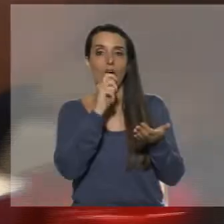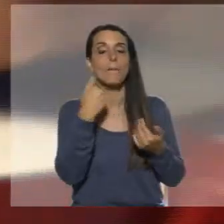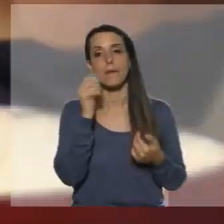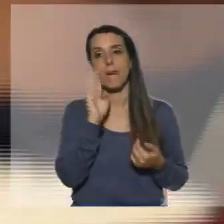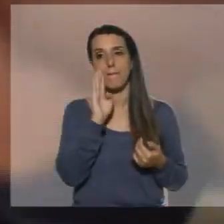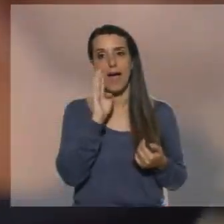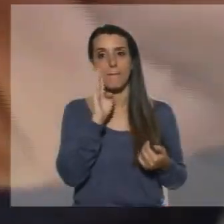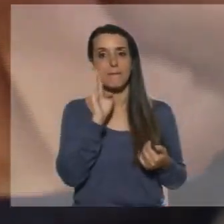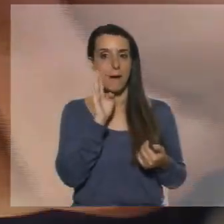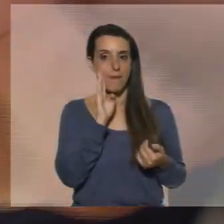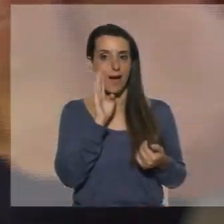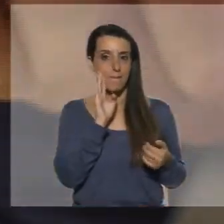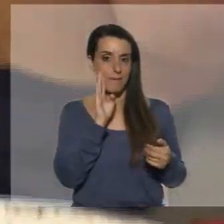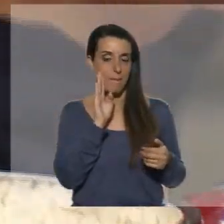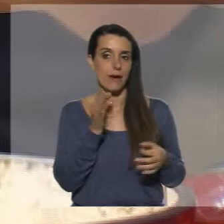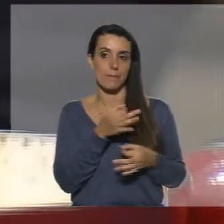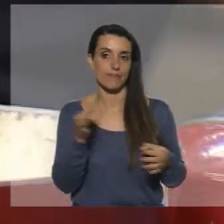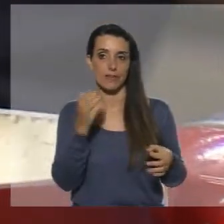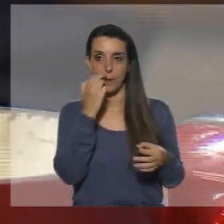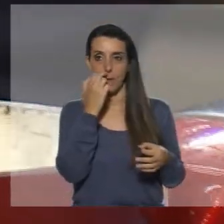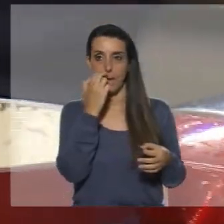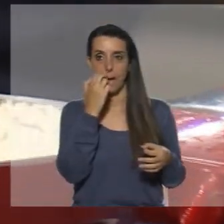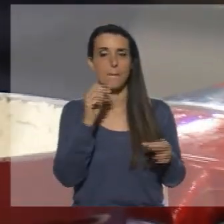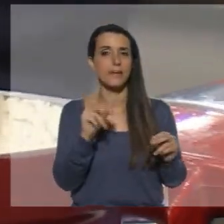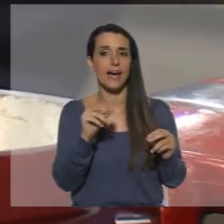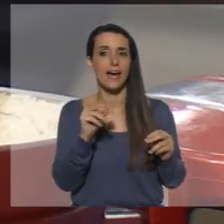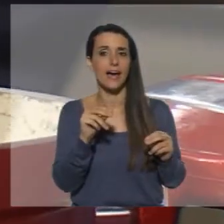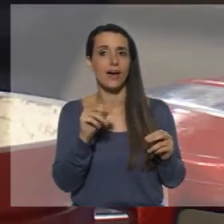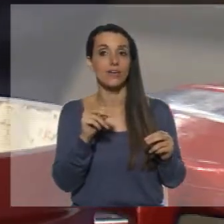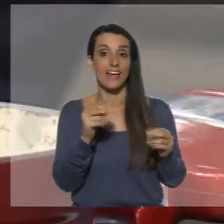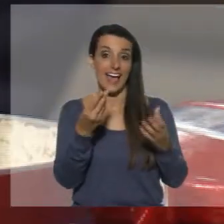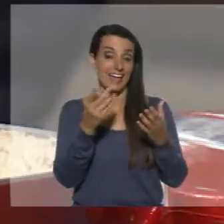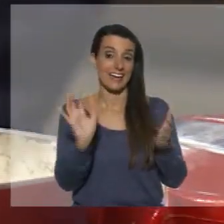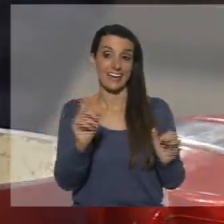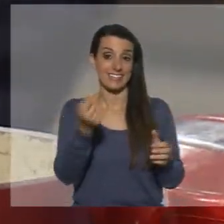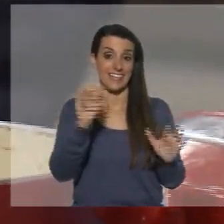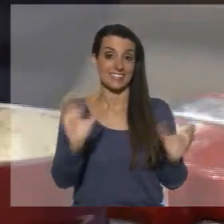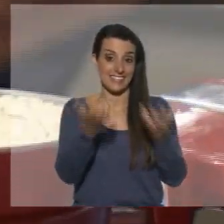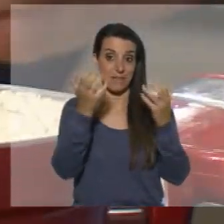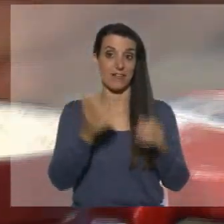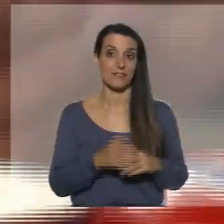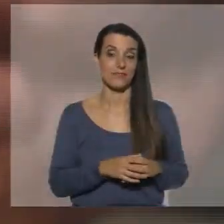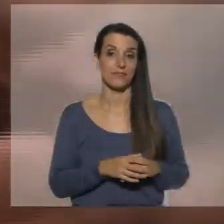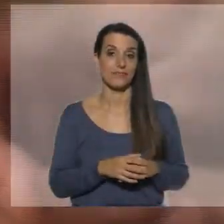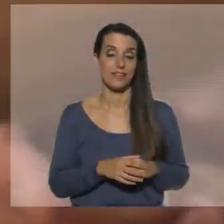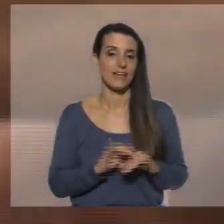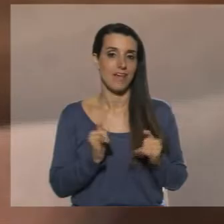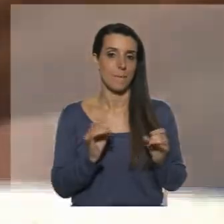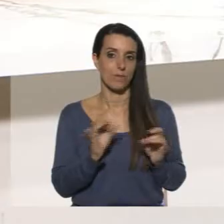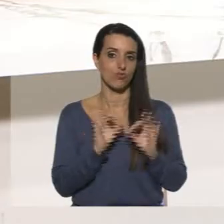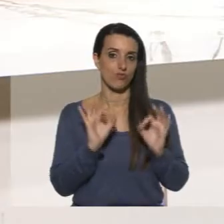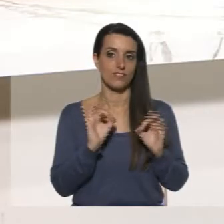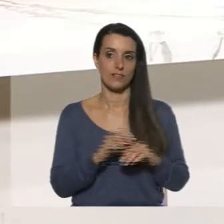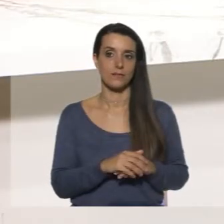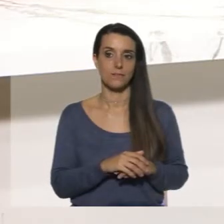hace esto. ¿En serio? Sí. Venga, se lo vamos a agregar. Estuvo en el horno, te está quemando, Emilio, porque lo acabas de sacar del ahí horno. Está. Ahí ya con eso le vamos a dar bastante